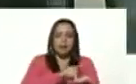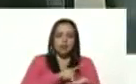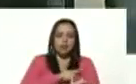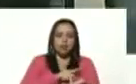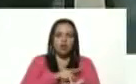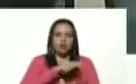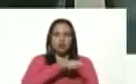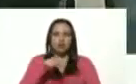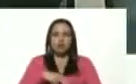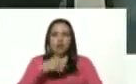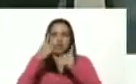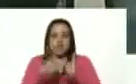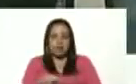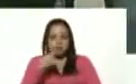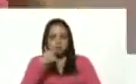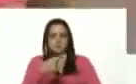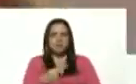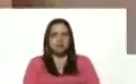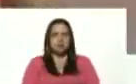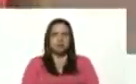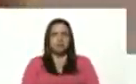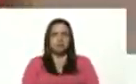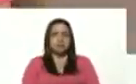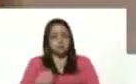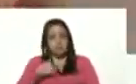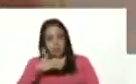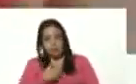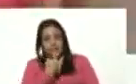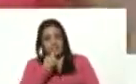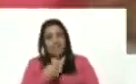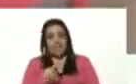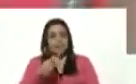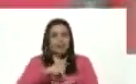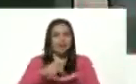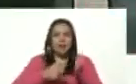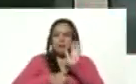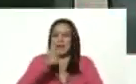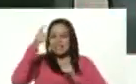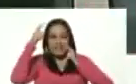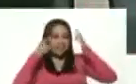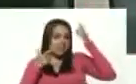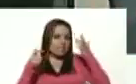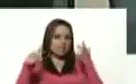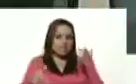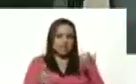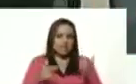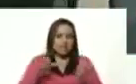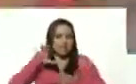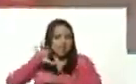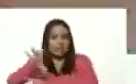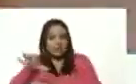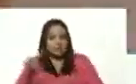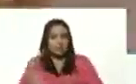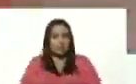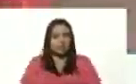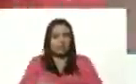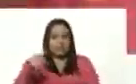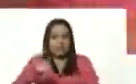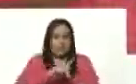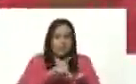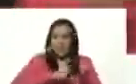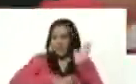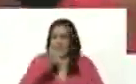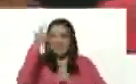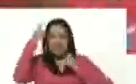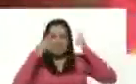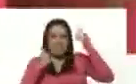nosotros tenemos que decirlo. Yo pudiera decir que esta es la parroquia más chavista de Alemán, del país. Es la parroquia más